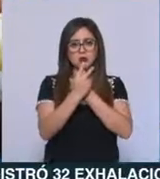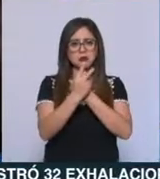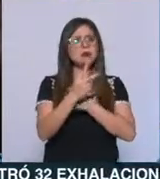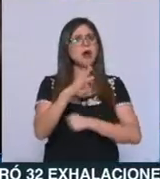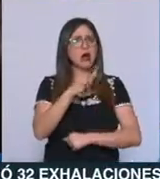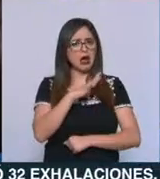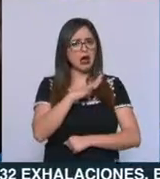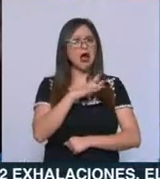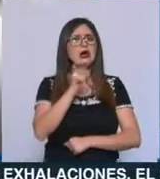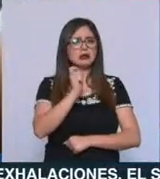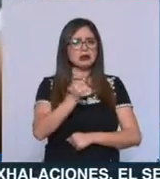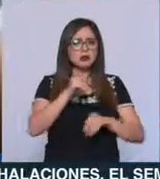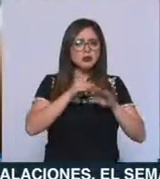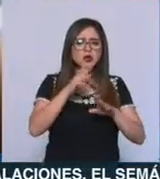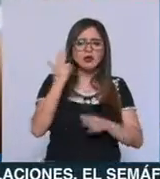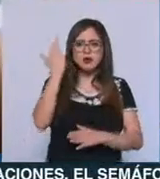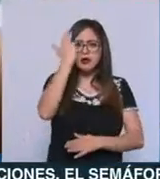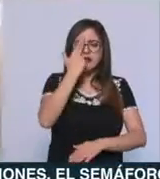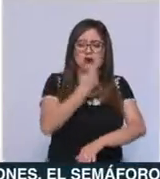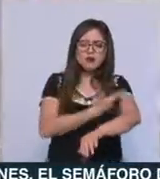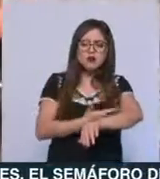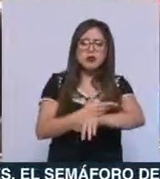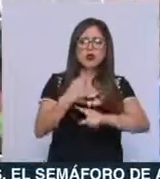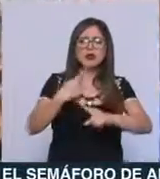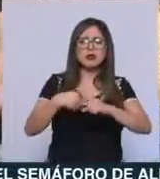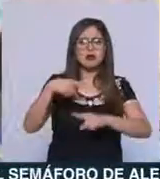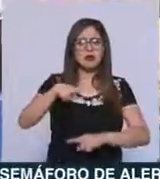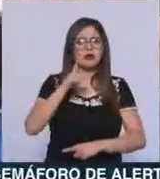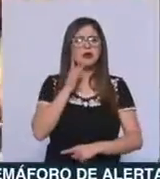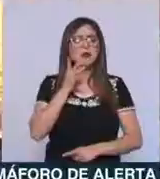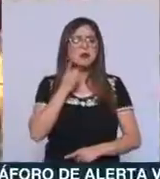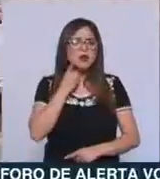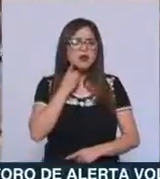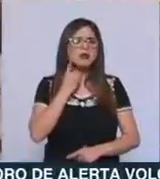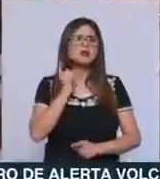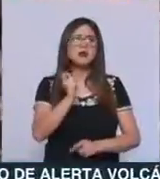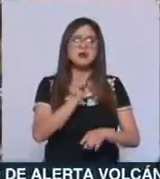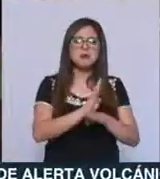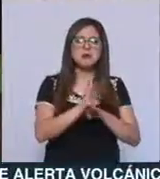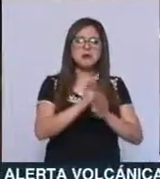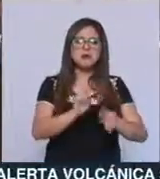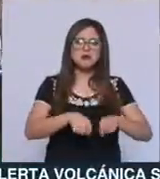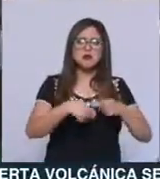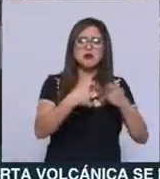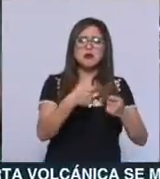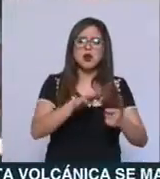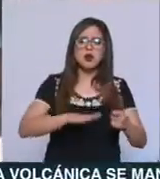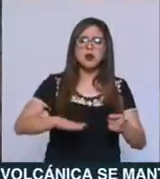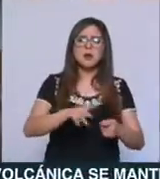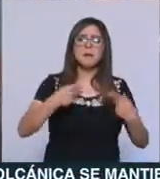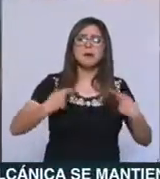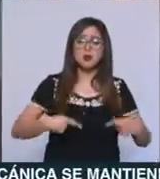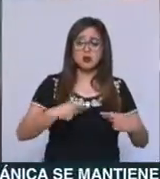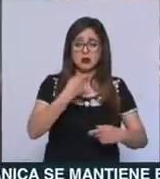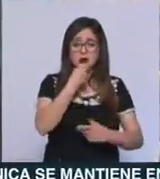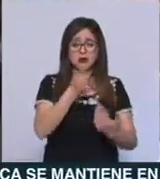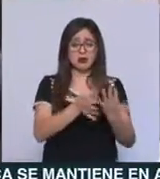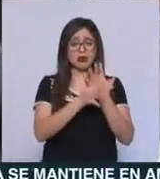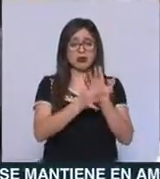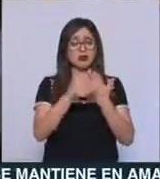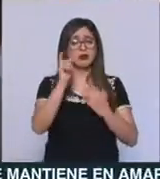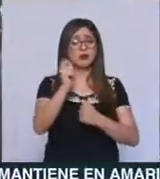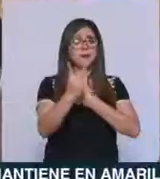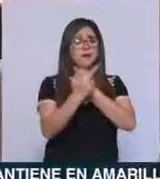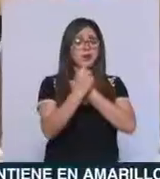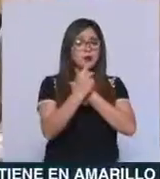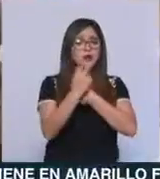del Congreso la definición. Los beneficiados, la audiencia, pues indican que contarán con un sistema público en el